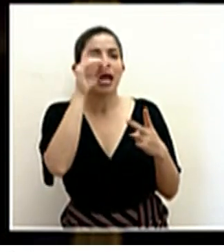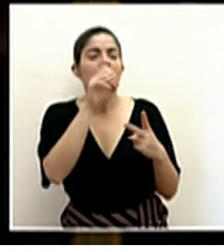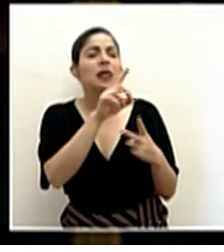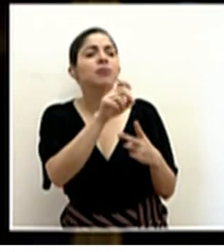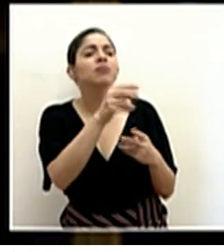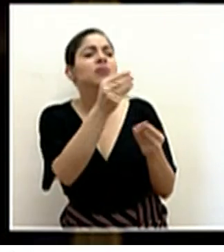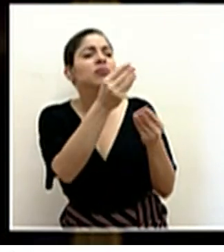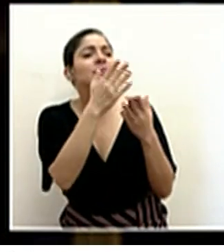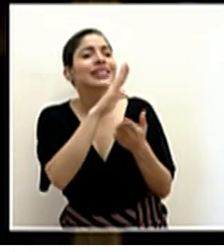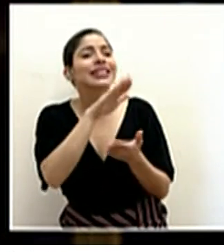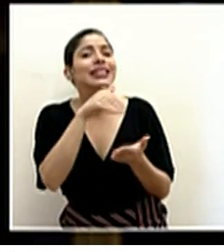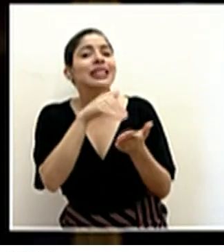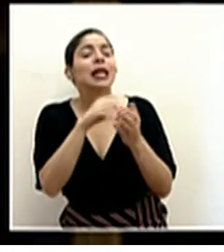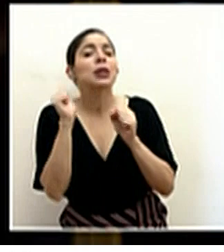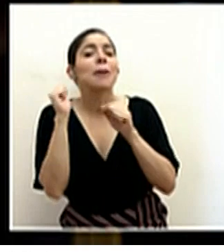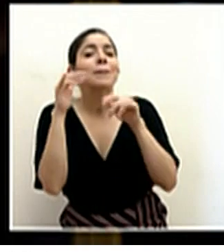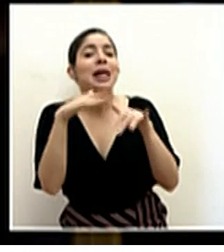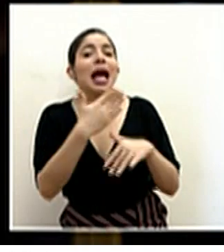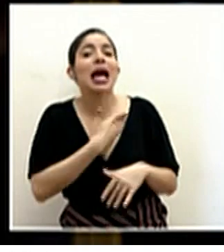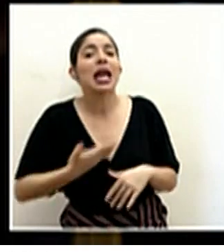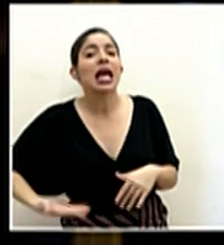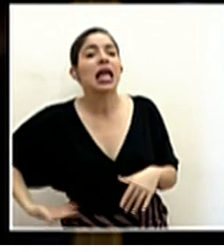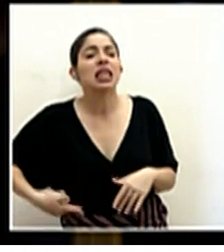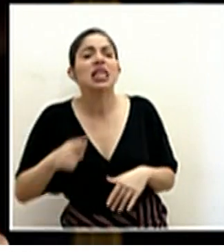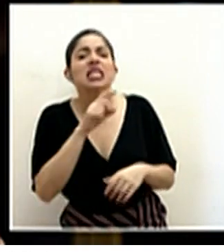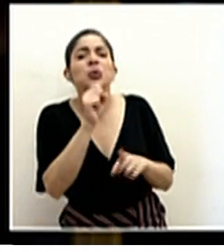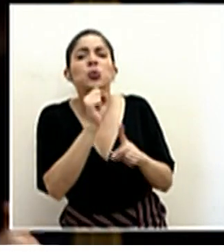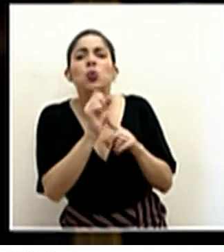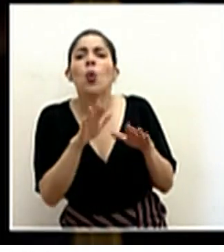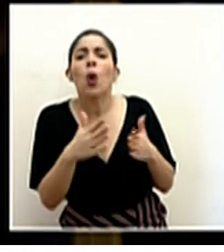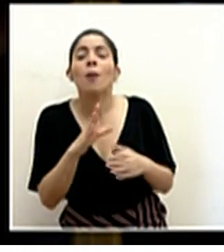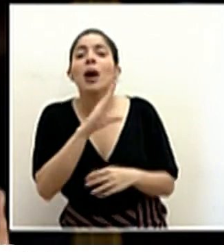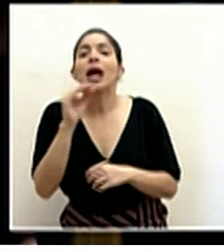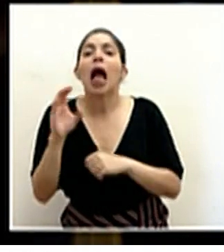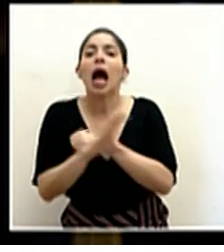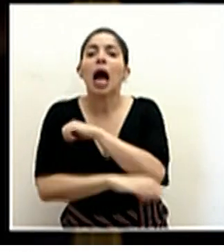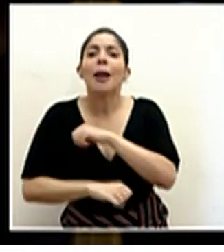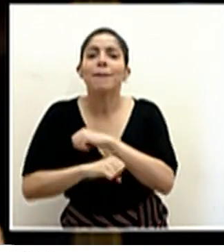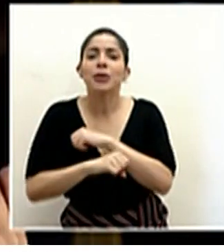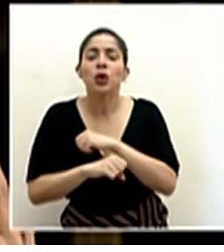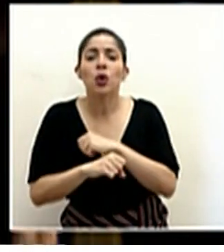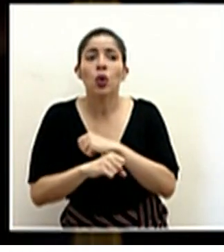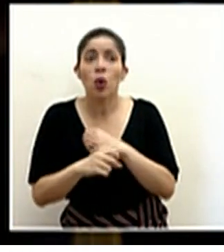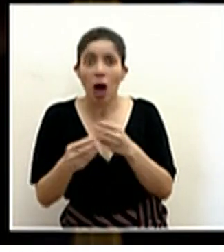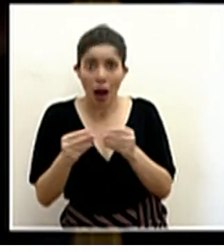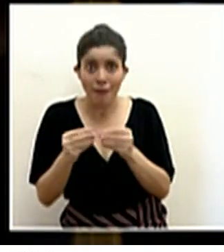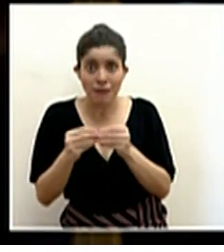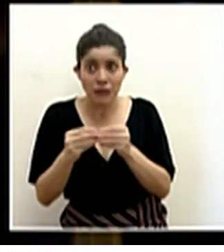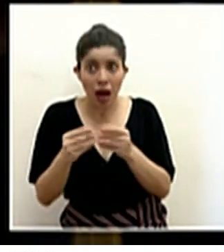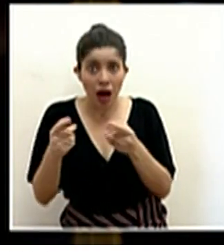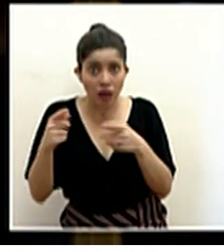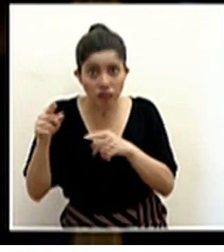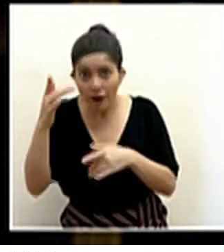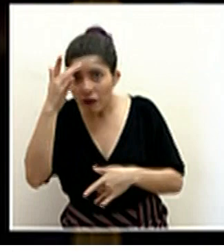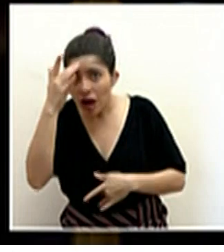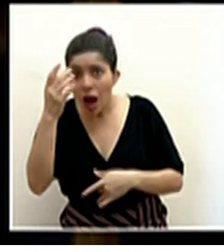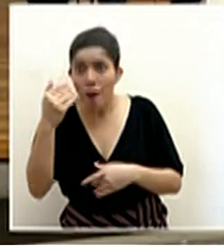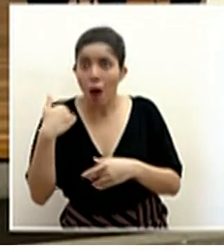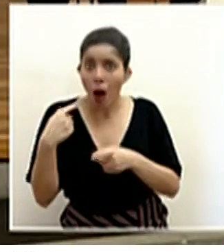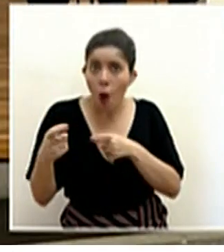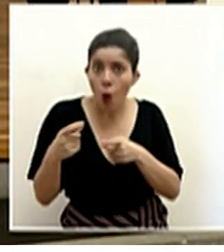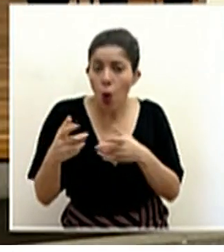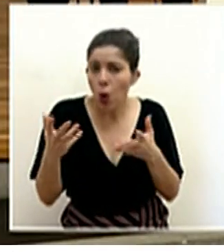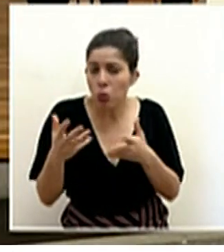la situación en el centro de migrantes en Heredia y en la Ciudadela La Carpio? ¿Hubo más casos? ¿Está bajo control? Muchas gracias.